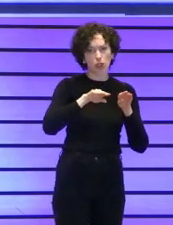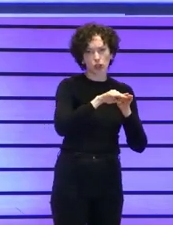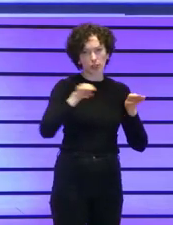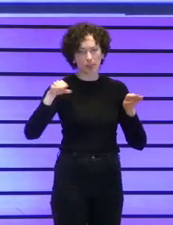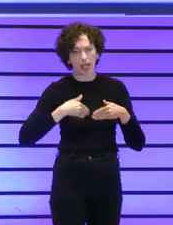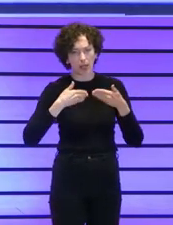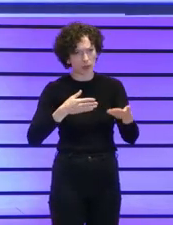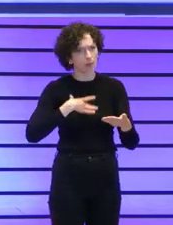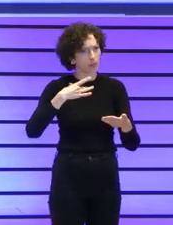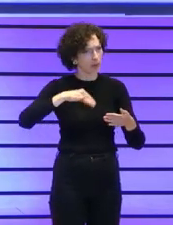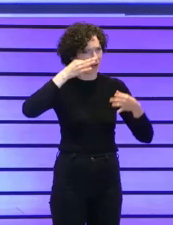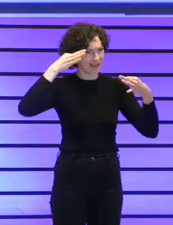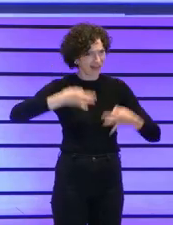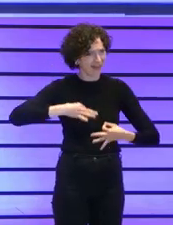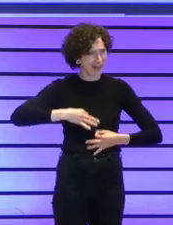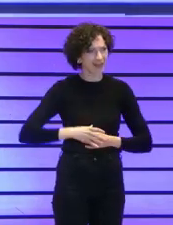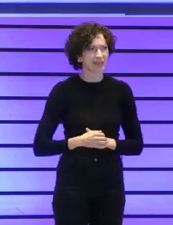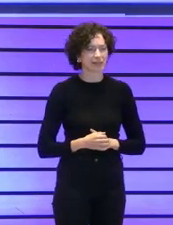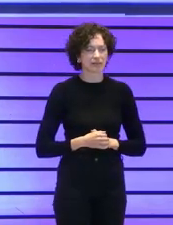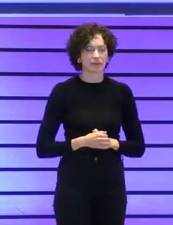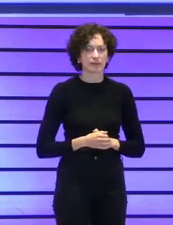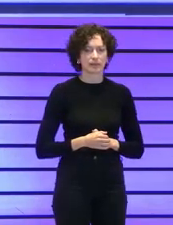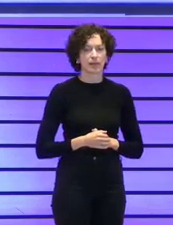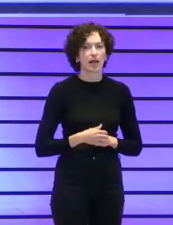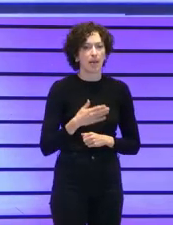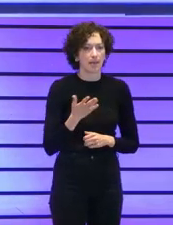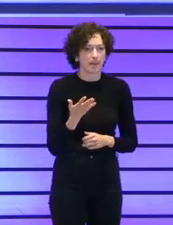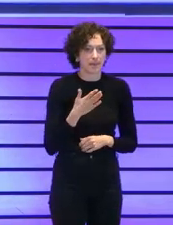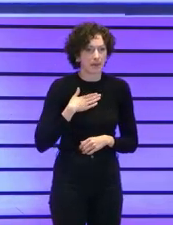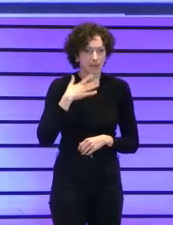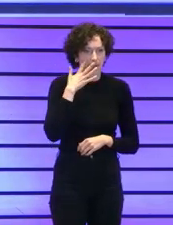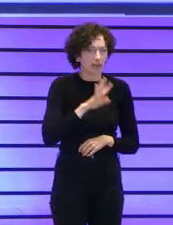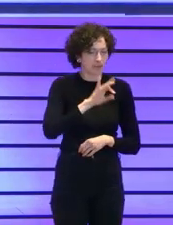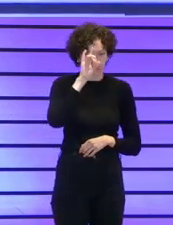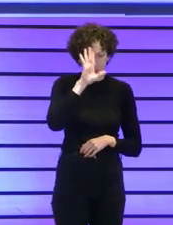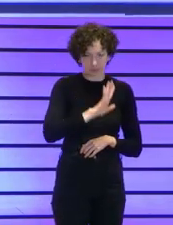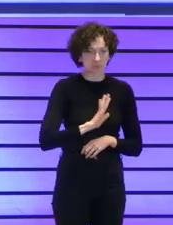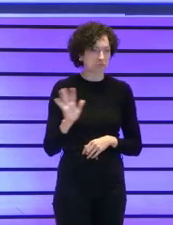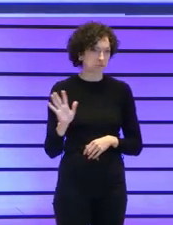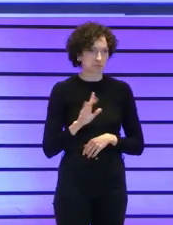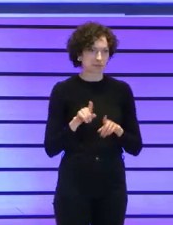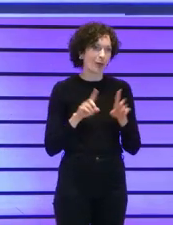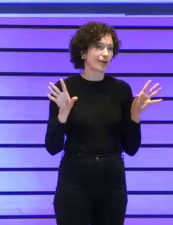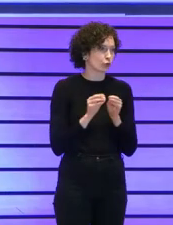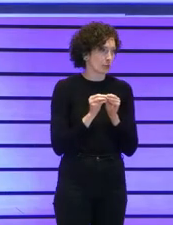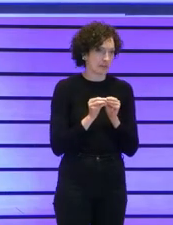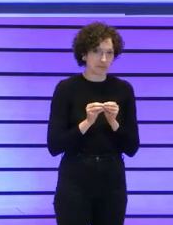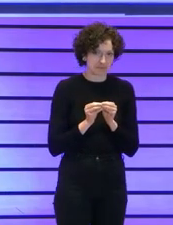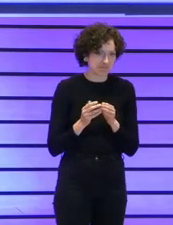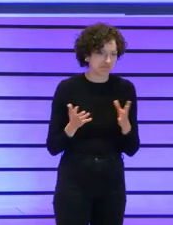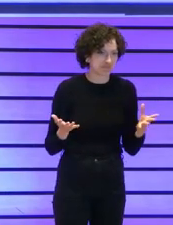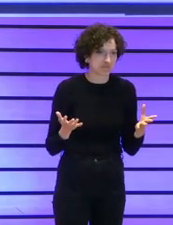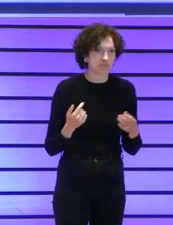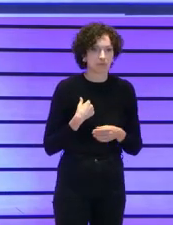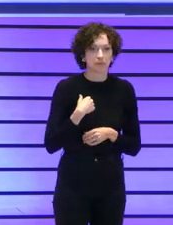real? Bueno, vamos a ver. A mí me parece la bomba, por resumirlo, ¿no? Es decir,